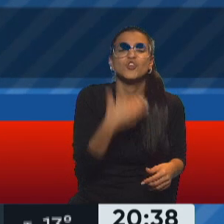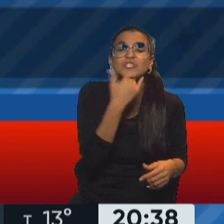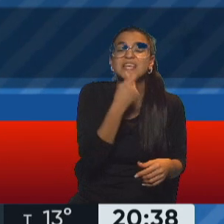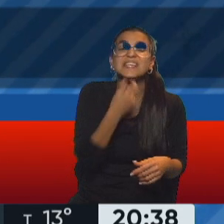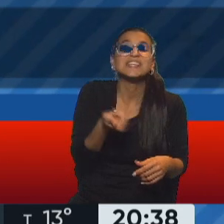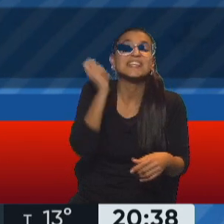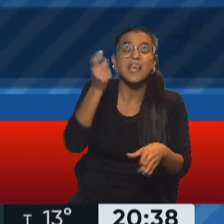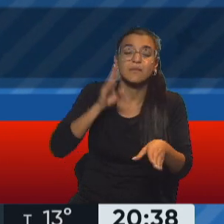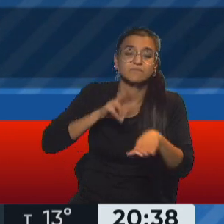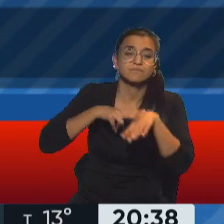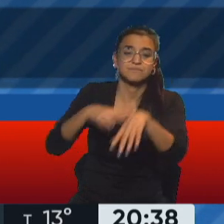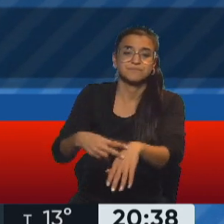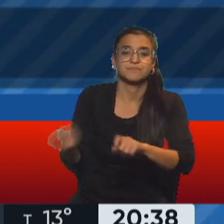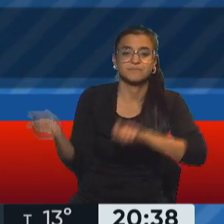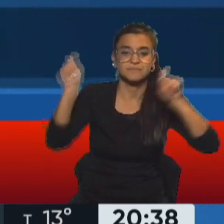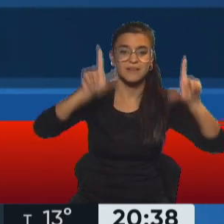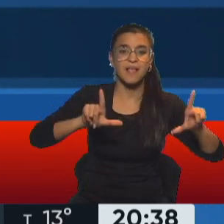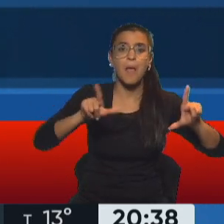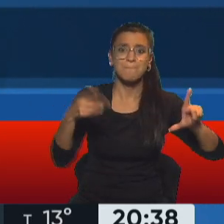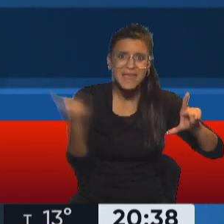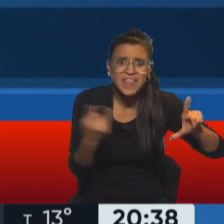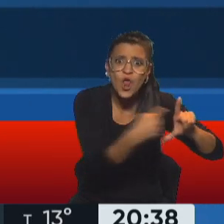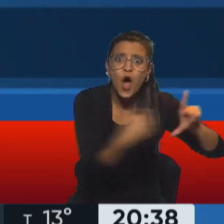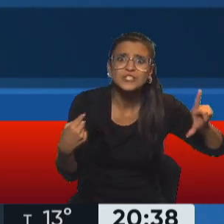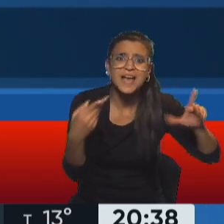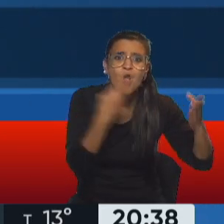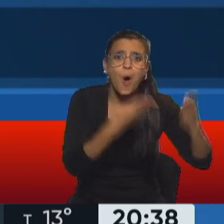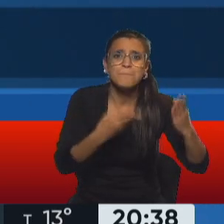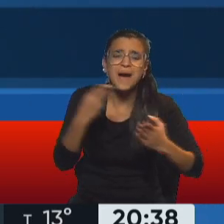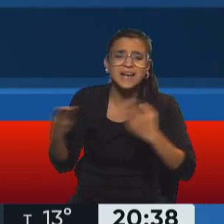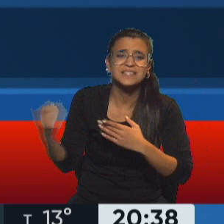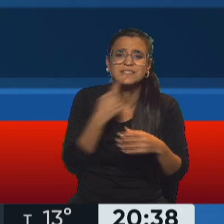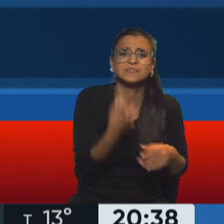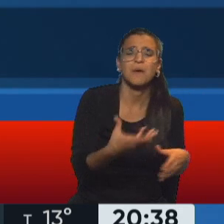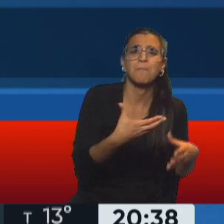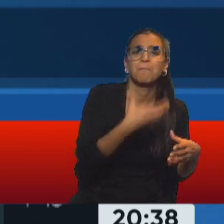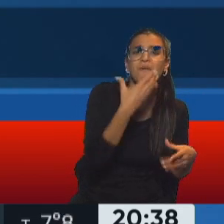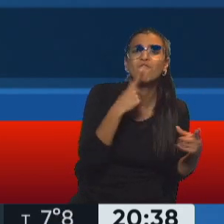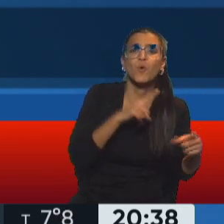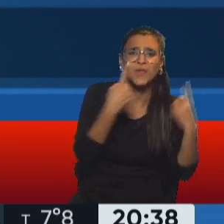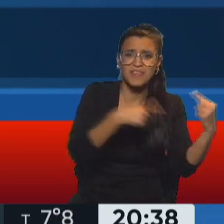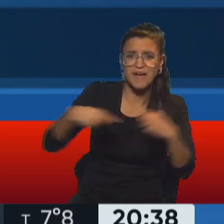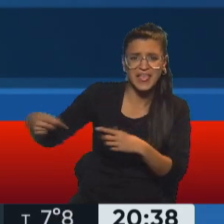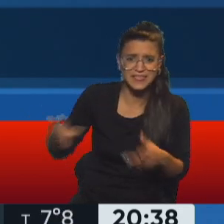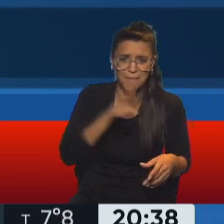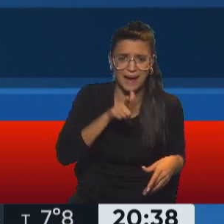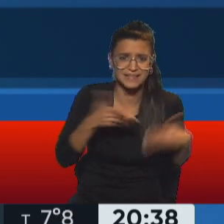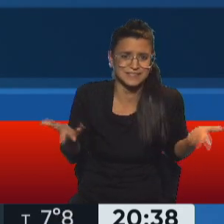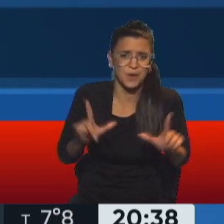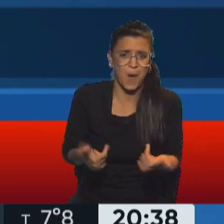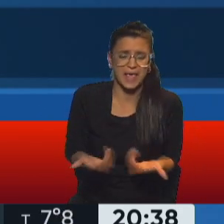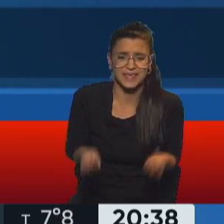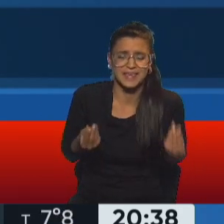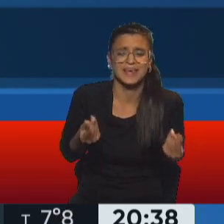aconseja mostrando una filimina mentirosa con comparaciones entre peras y manzanas, la verdad, pero bueno, la Argentina